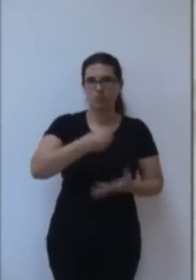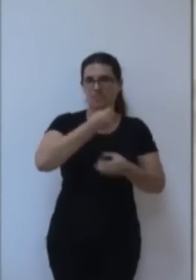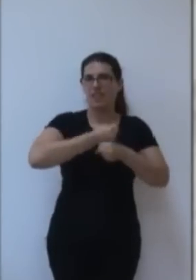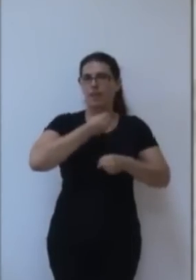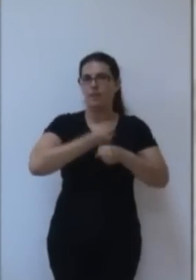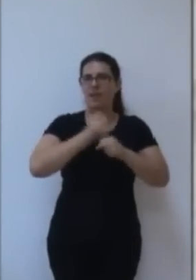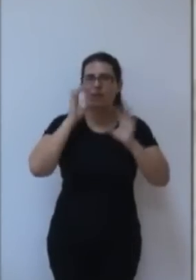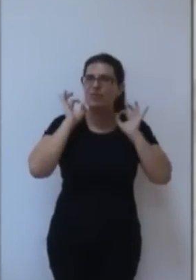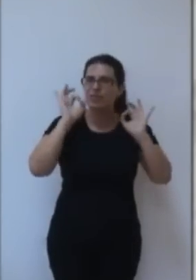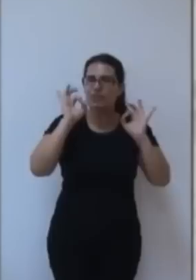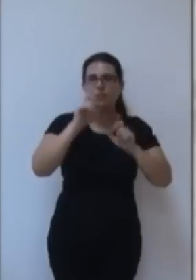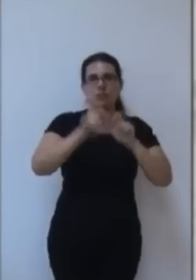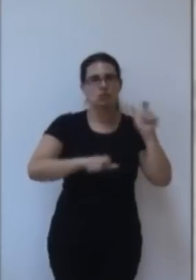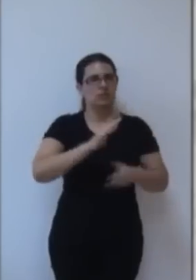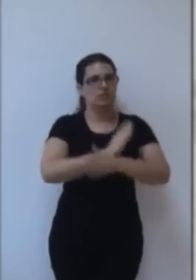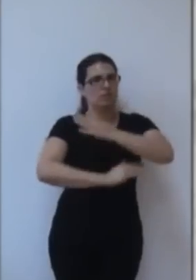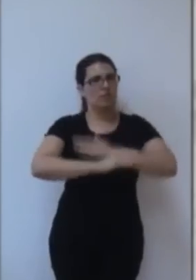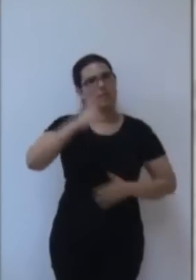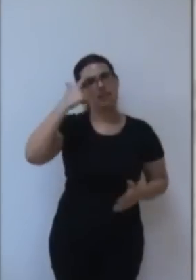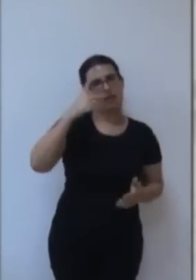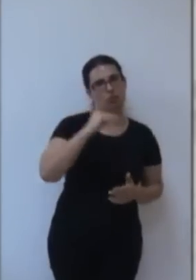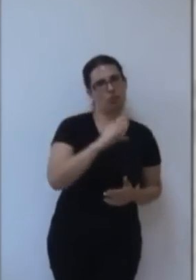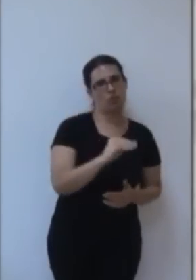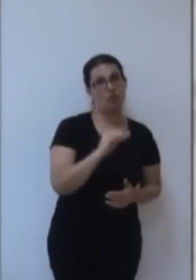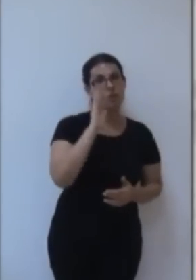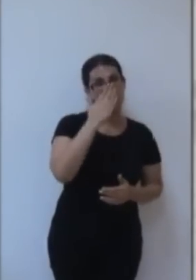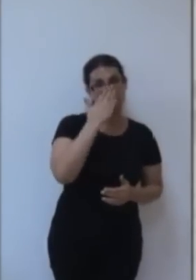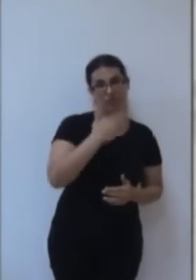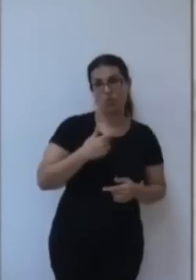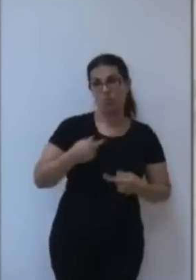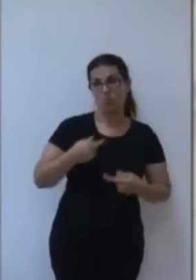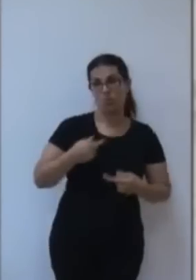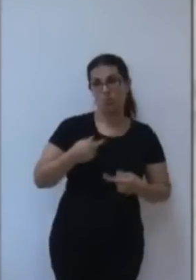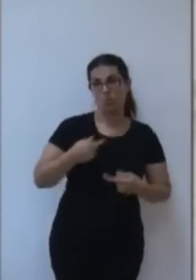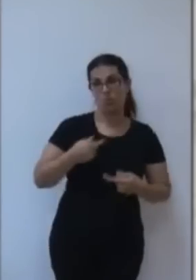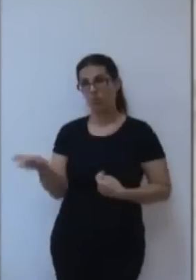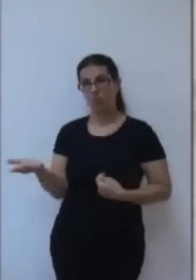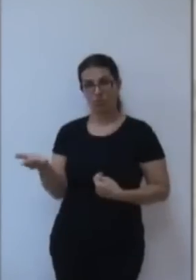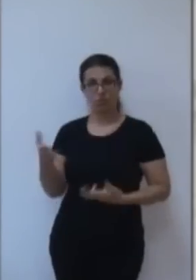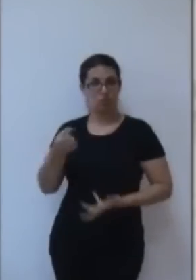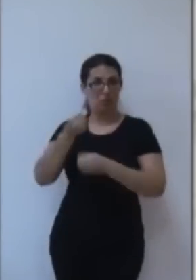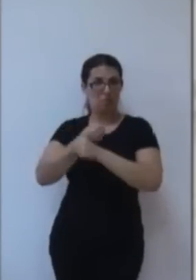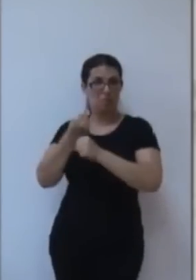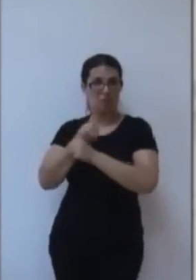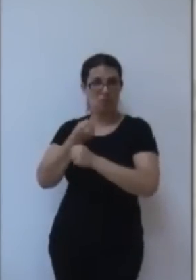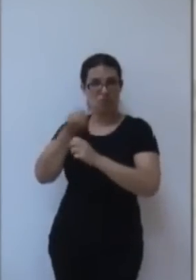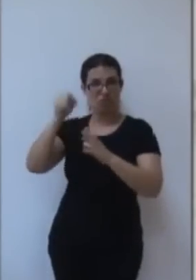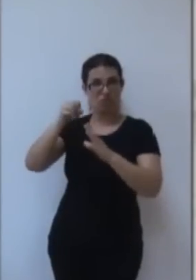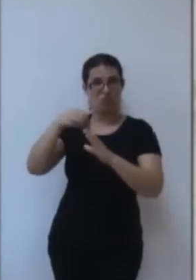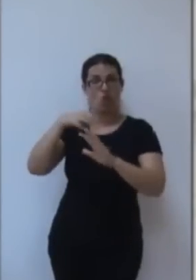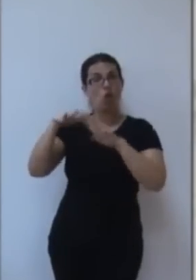personas con discapacidad intelectual. Pero lo cierto es que el mercado, las bolsas de empleo online que tienen, no